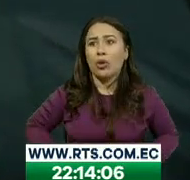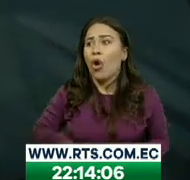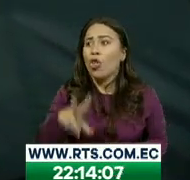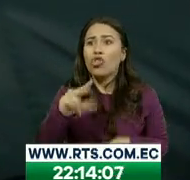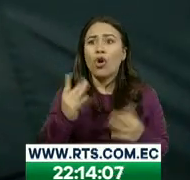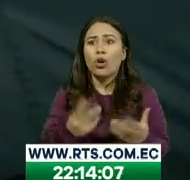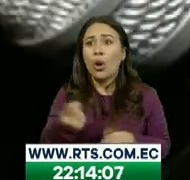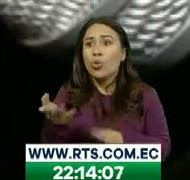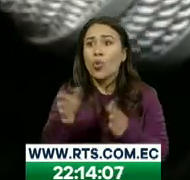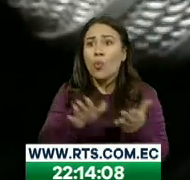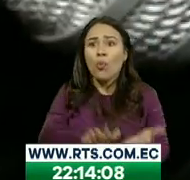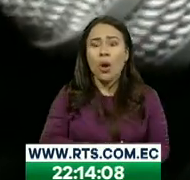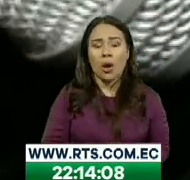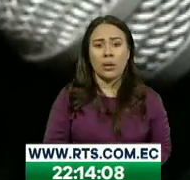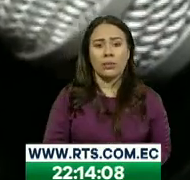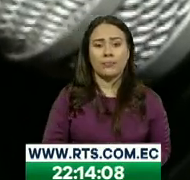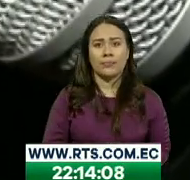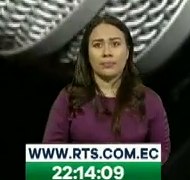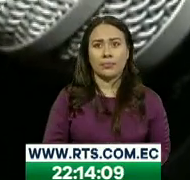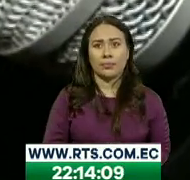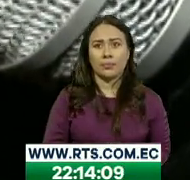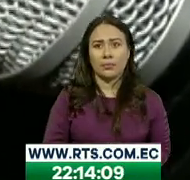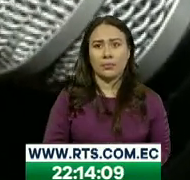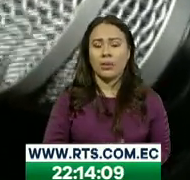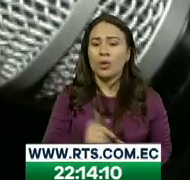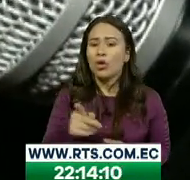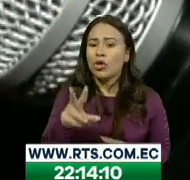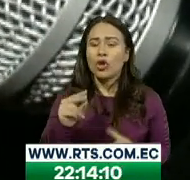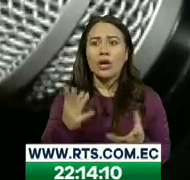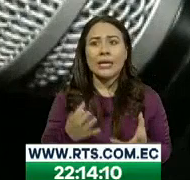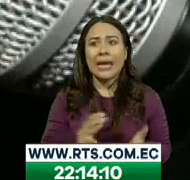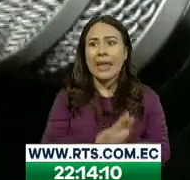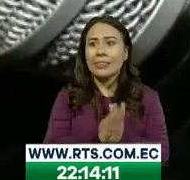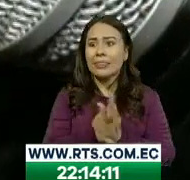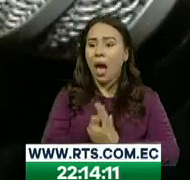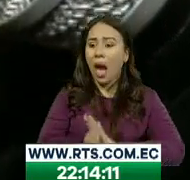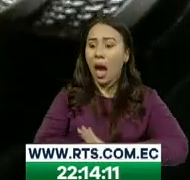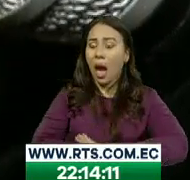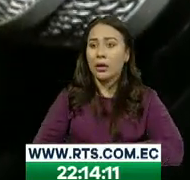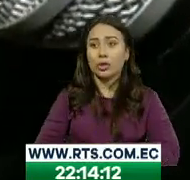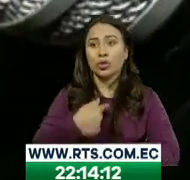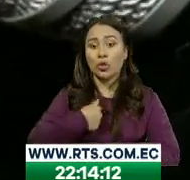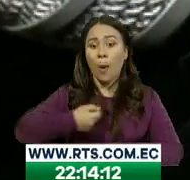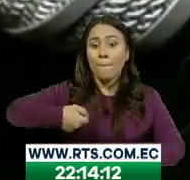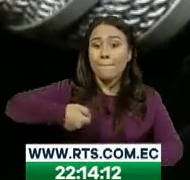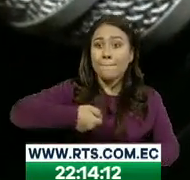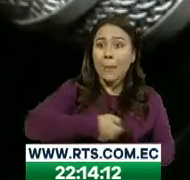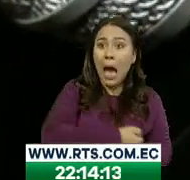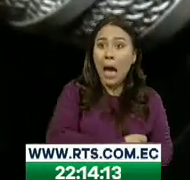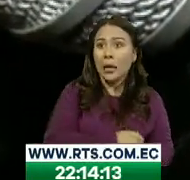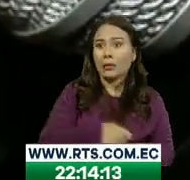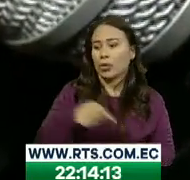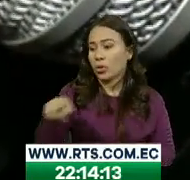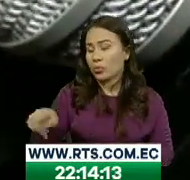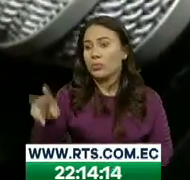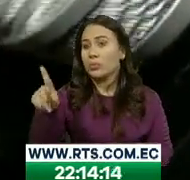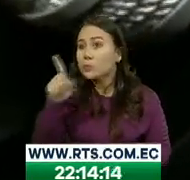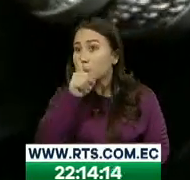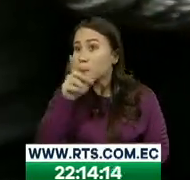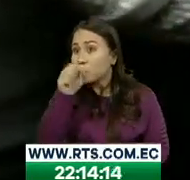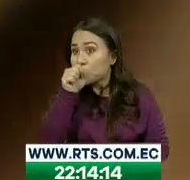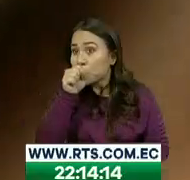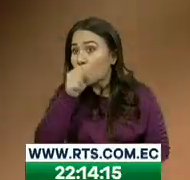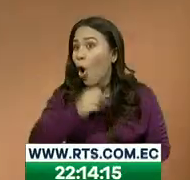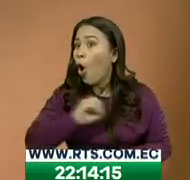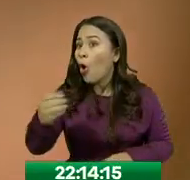usted se muera, dice. A vos no te va a creer nadie. Y a tu mamá la voy a matar. Igual a vos nadie te quiere. Vos te tienes que quedarte